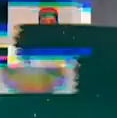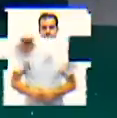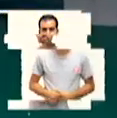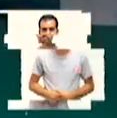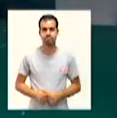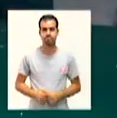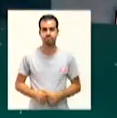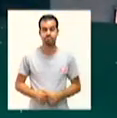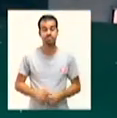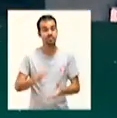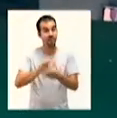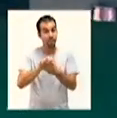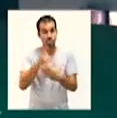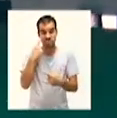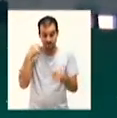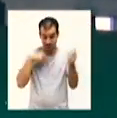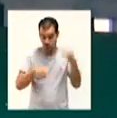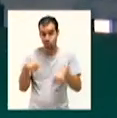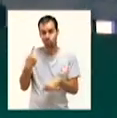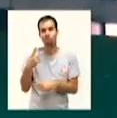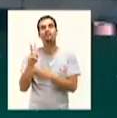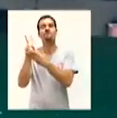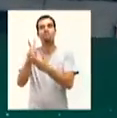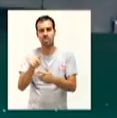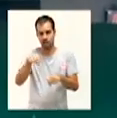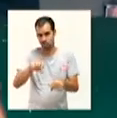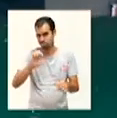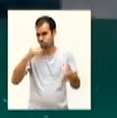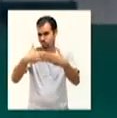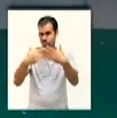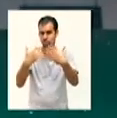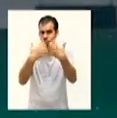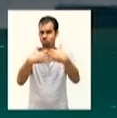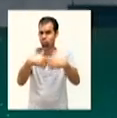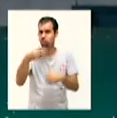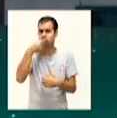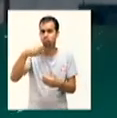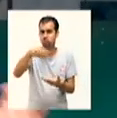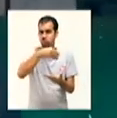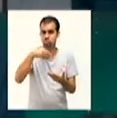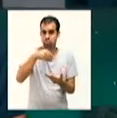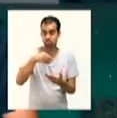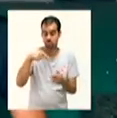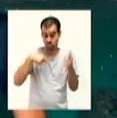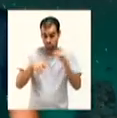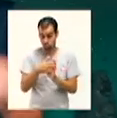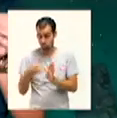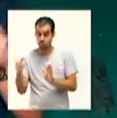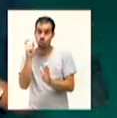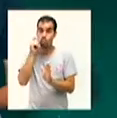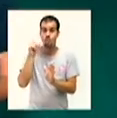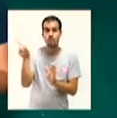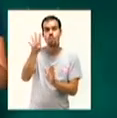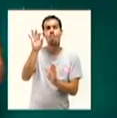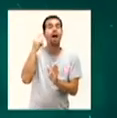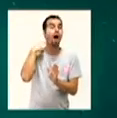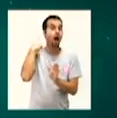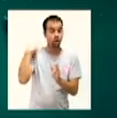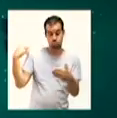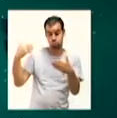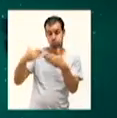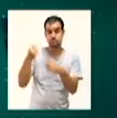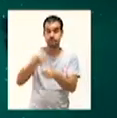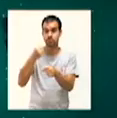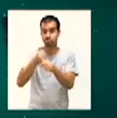Amigos, resulta inimaginable el hecho de visitar el Central Azucarero México y no conversar con Luisito Kendo, un trabajador que lleva 40 años de trabajo